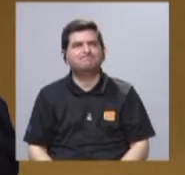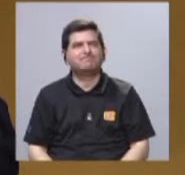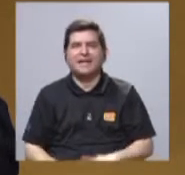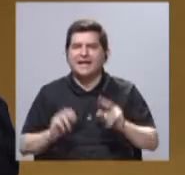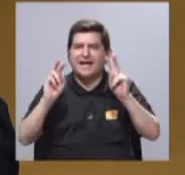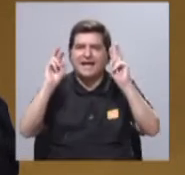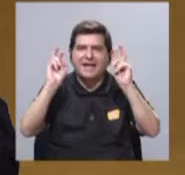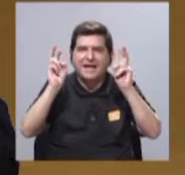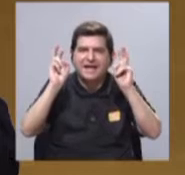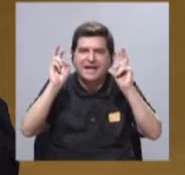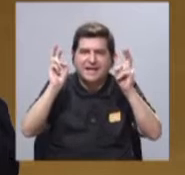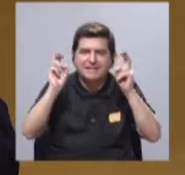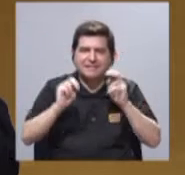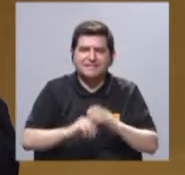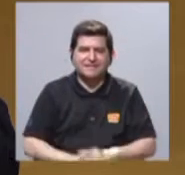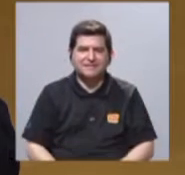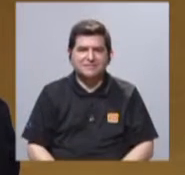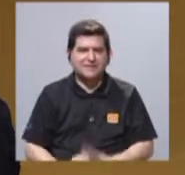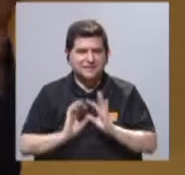d